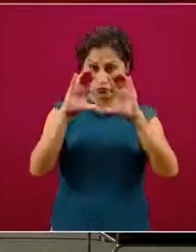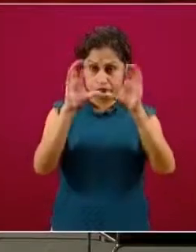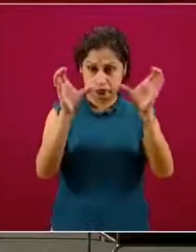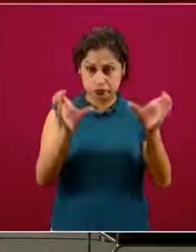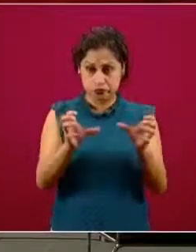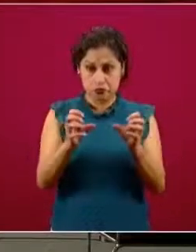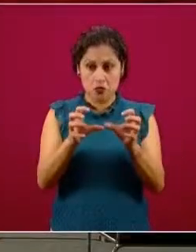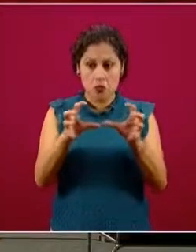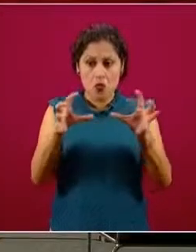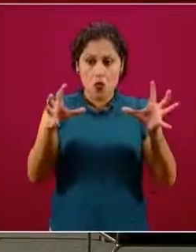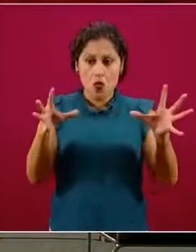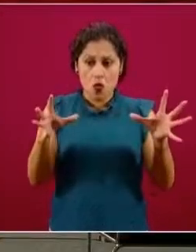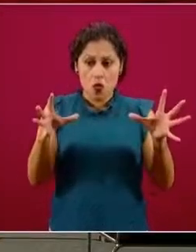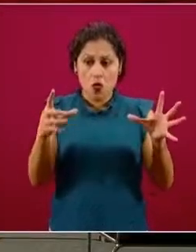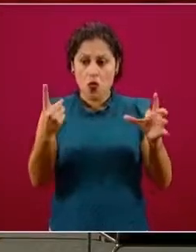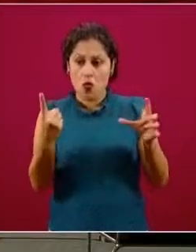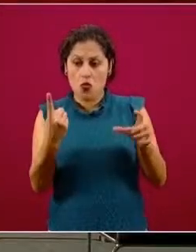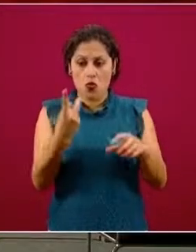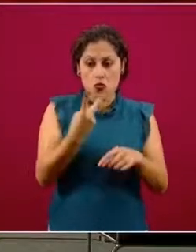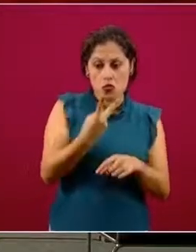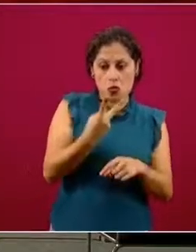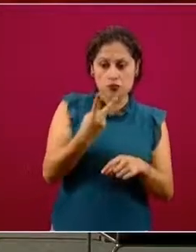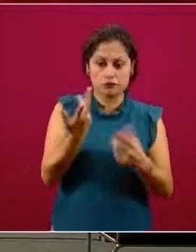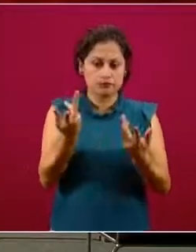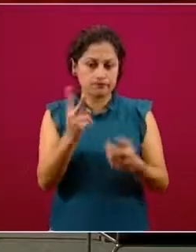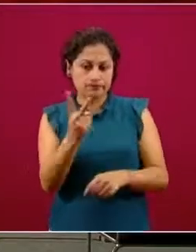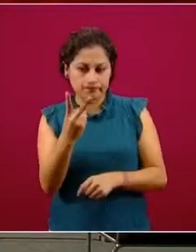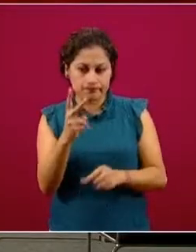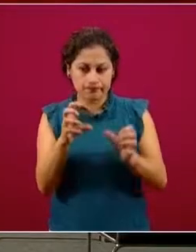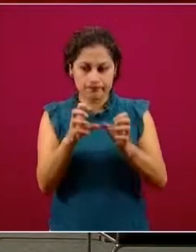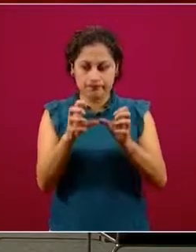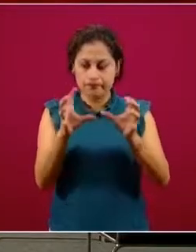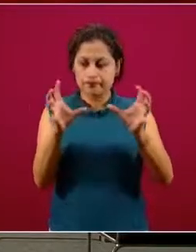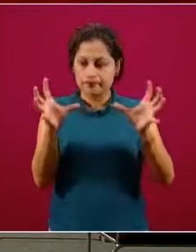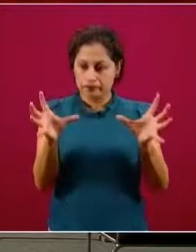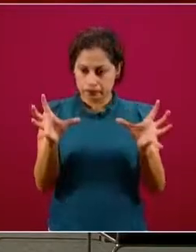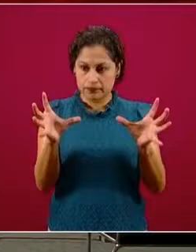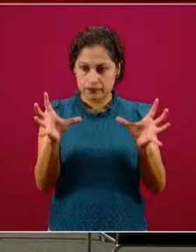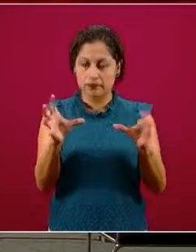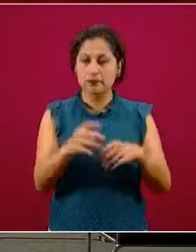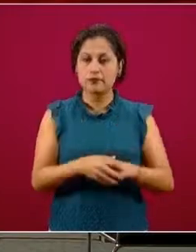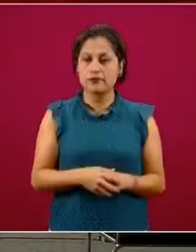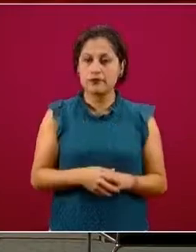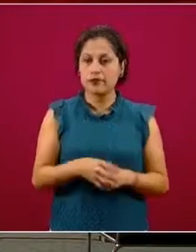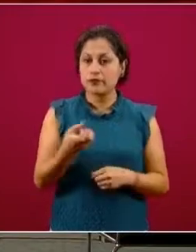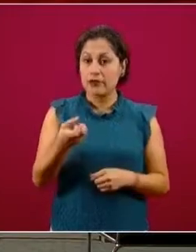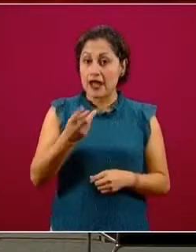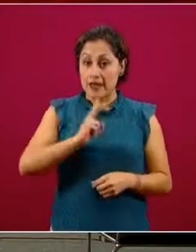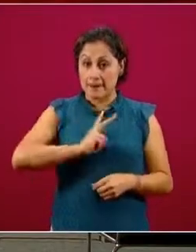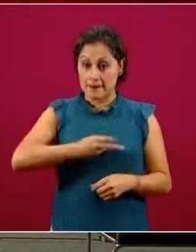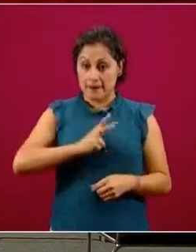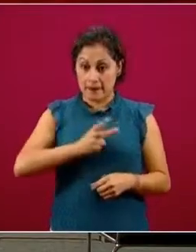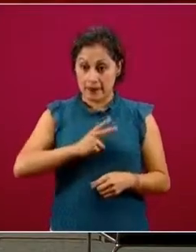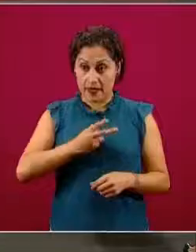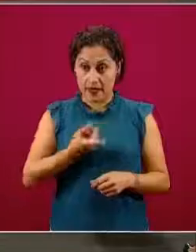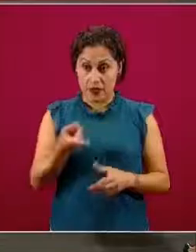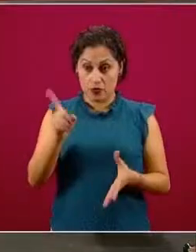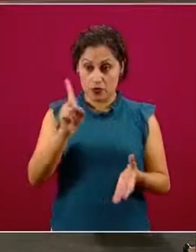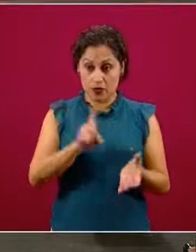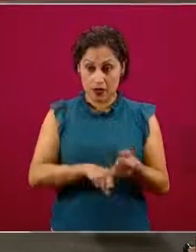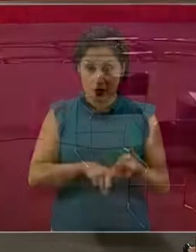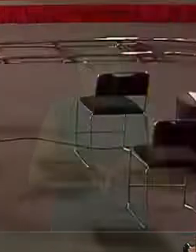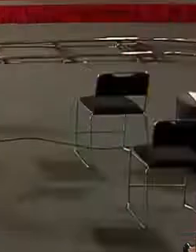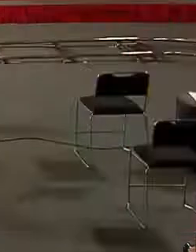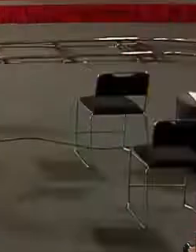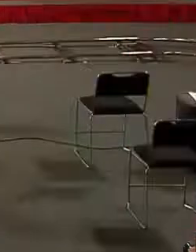puede inflamarse más uno que el otro, o los dos. En general, para estas infecciones por virus puede ocurrir una inflamación difusa,